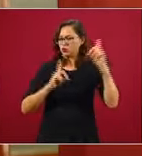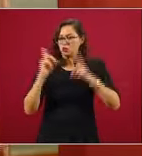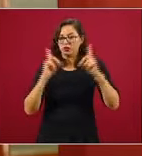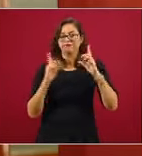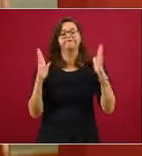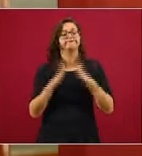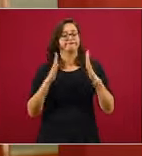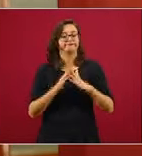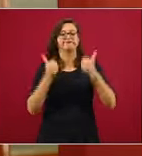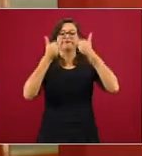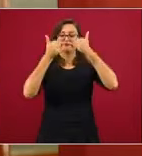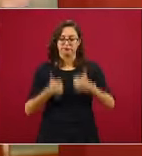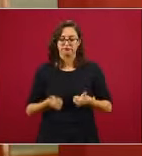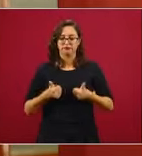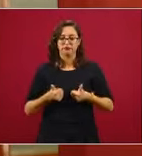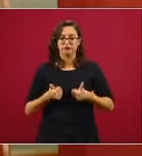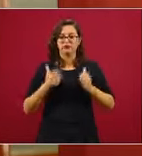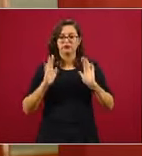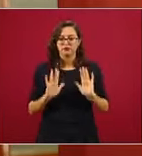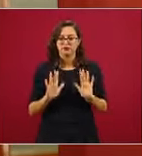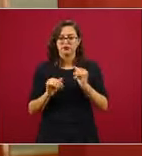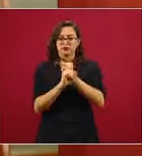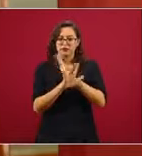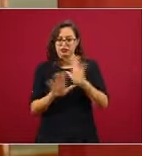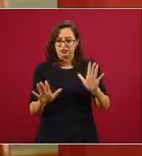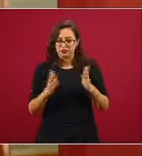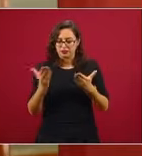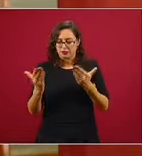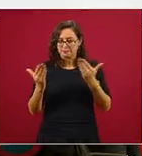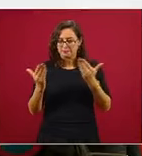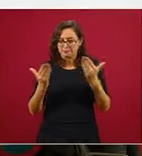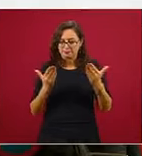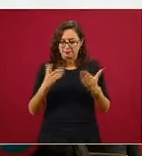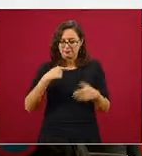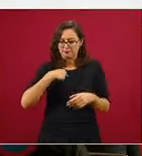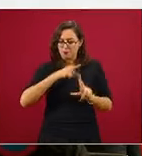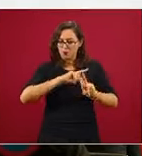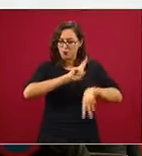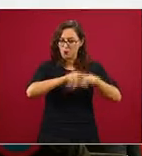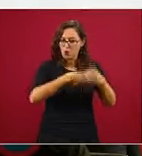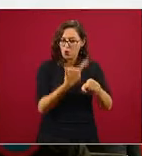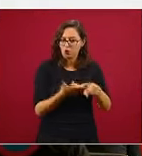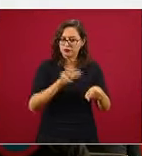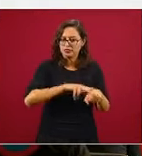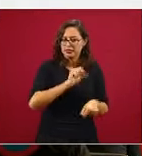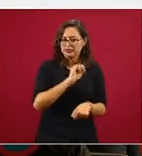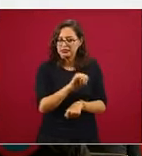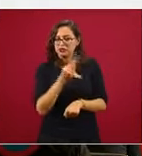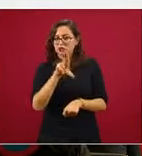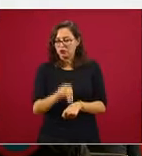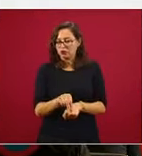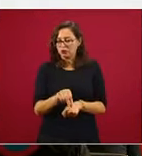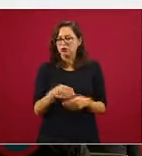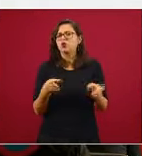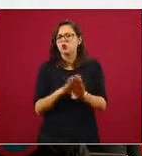que quedarse en casa y analizar con lo que sigue, analizar la pertinencia de acudir a un